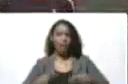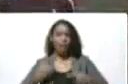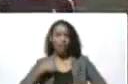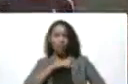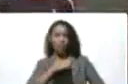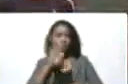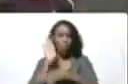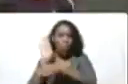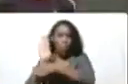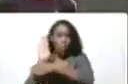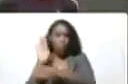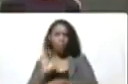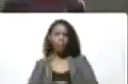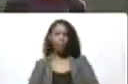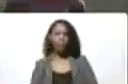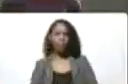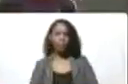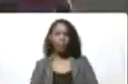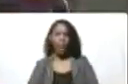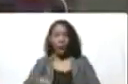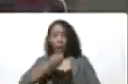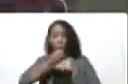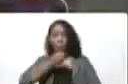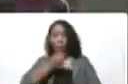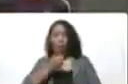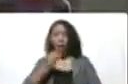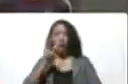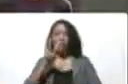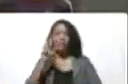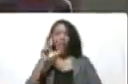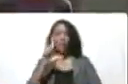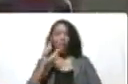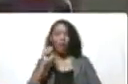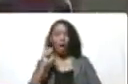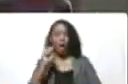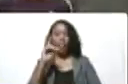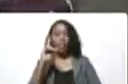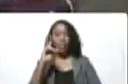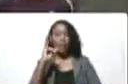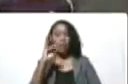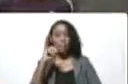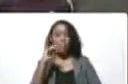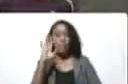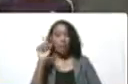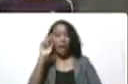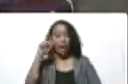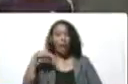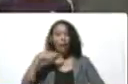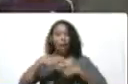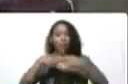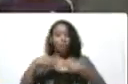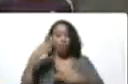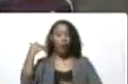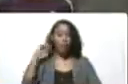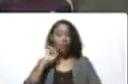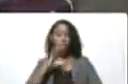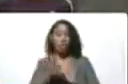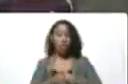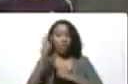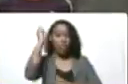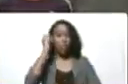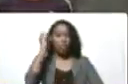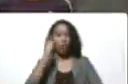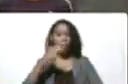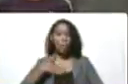nosotros. El periodista Vladimir Villegas, cuando era revolucionario, diputado,